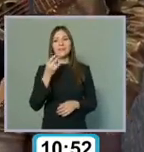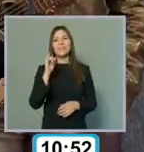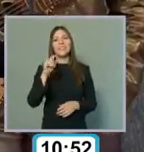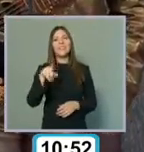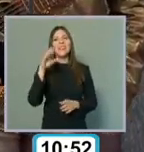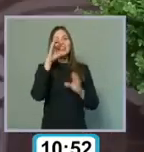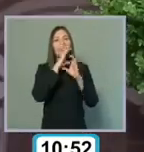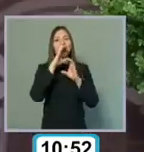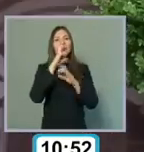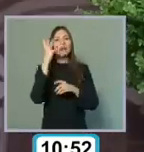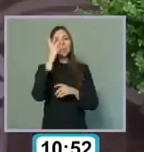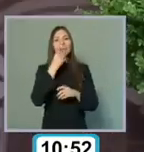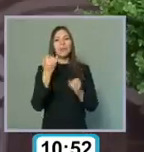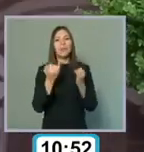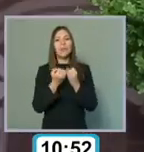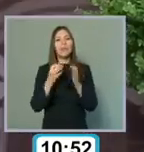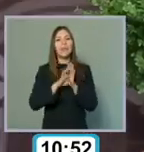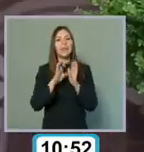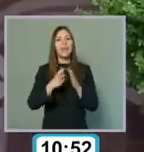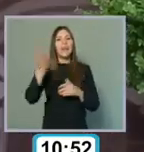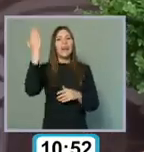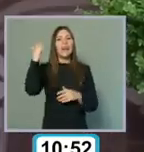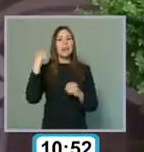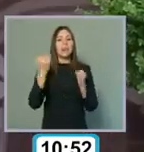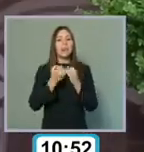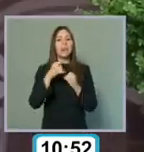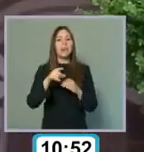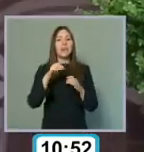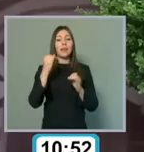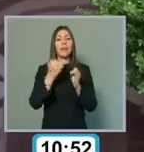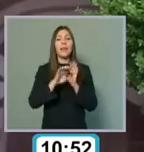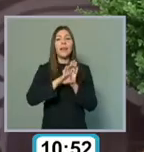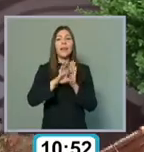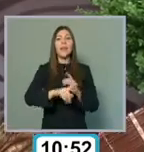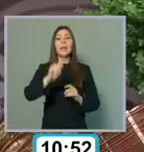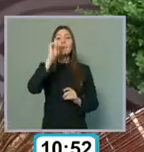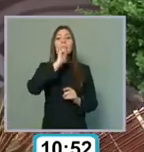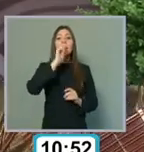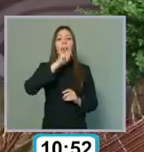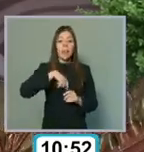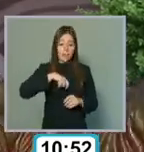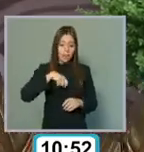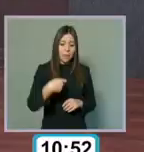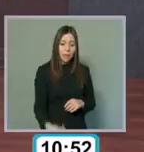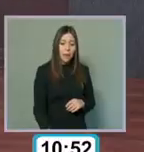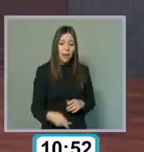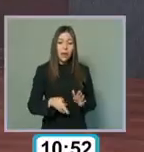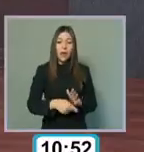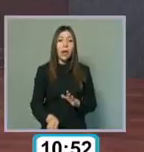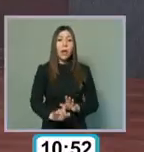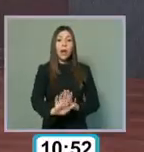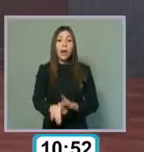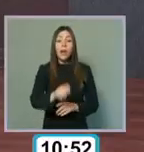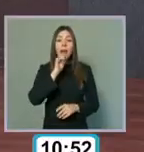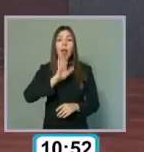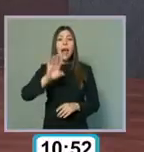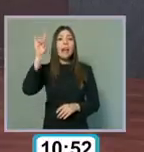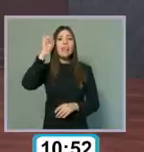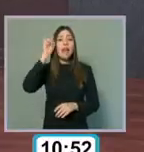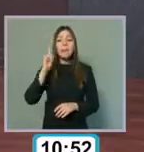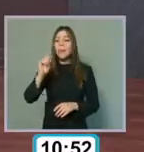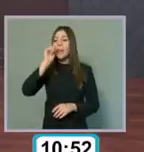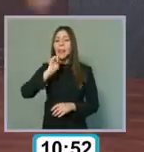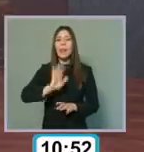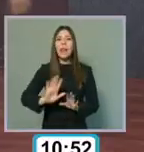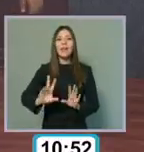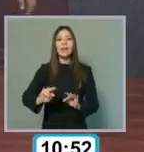bonito porque es como antes, en aquellos tiempos que se decía, oye, se te me cayó la paleta, no, ya no la agarres porque la chupó el diablo. Sí, y ahí igual. sale la rola esa, no, mijito, tía, te chupó el